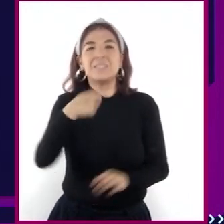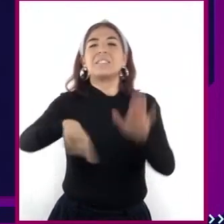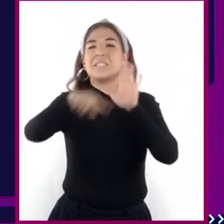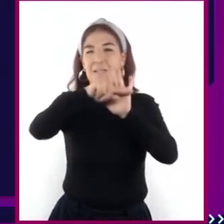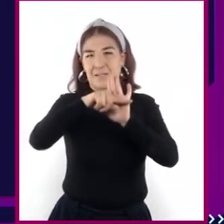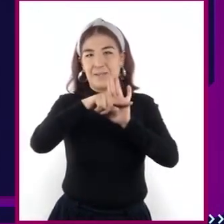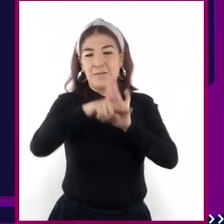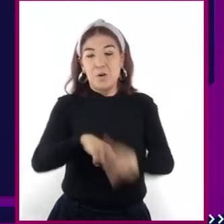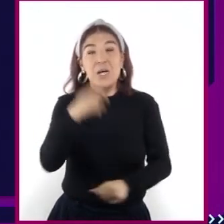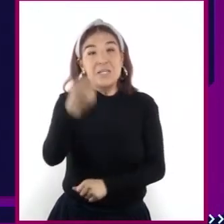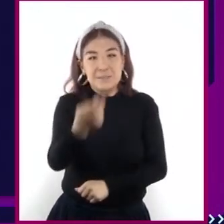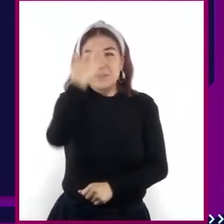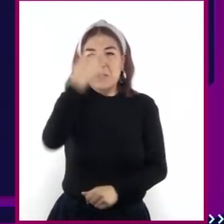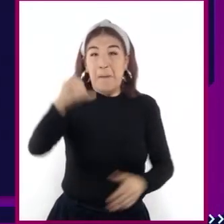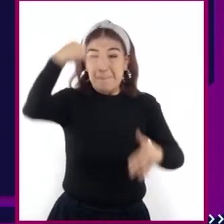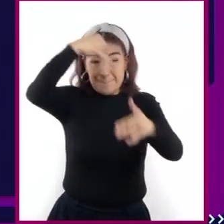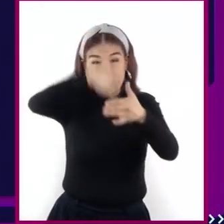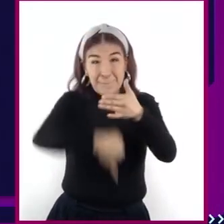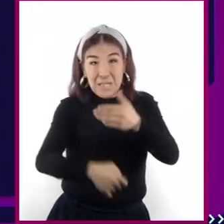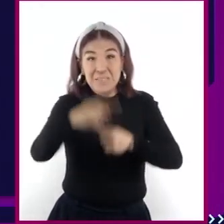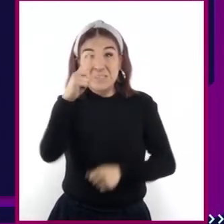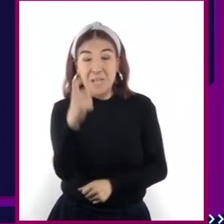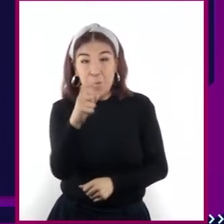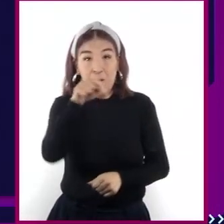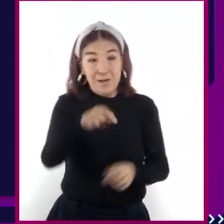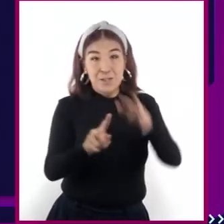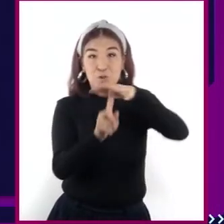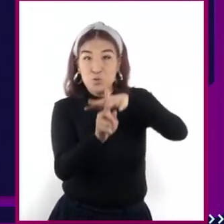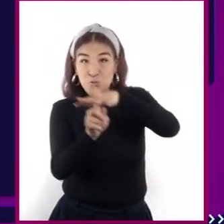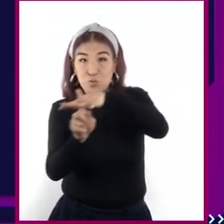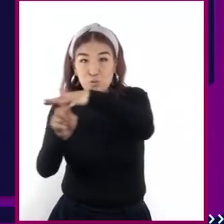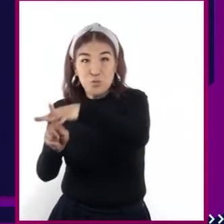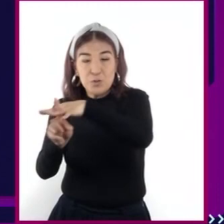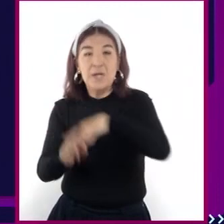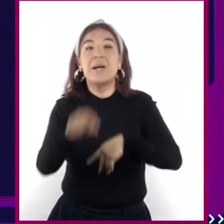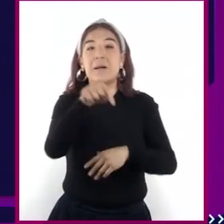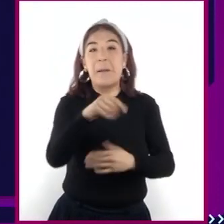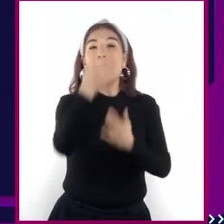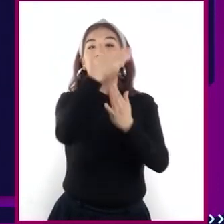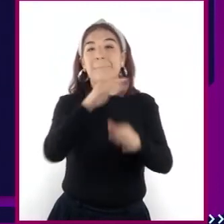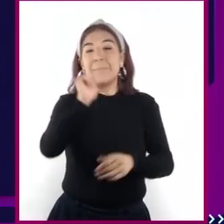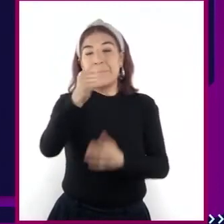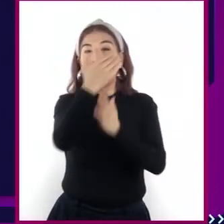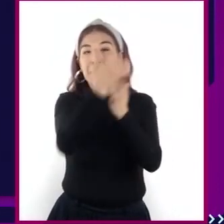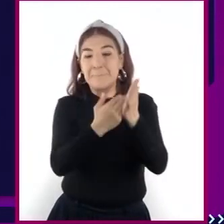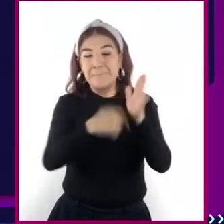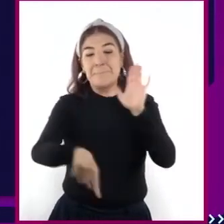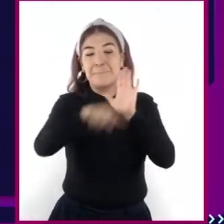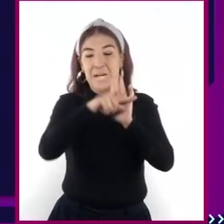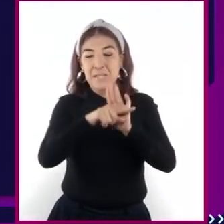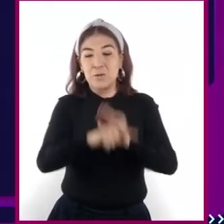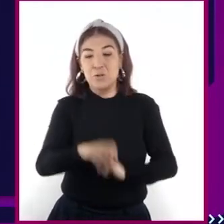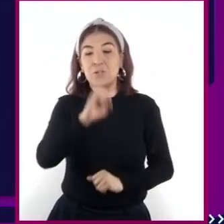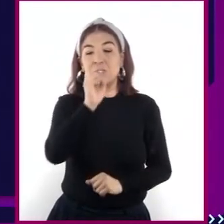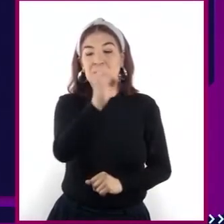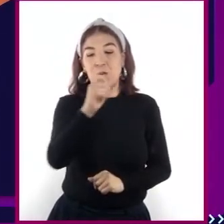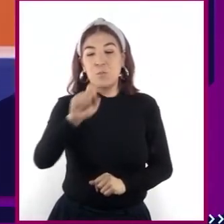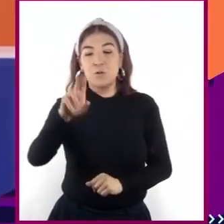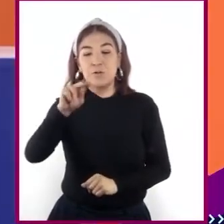negativo. Por lo tanto, la profundidad del submarino es de menos 0.86